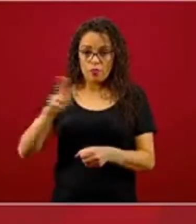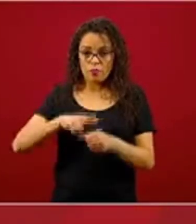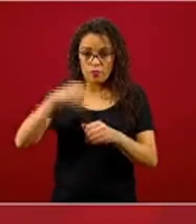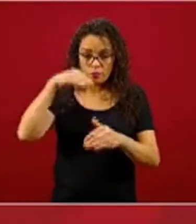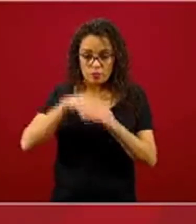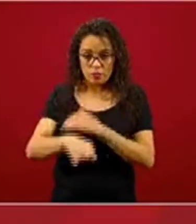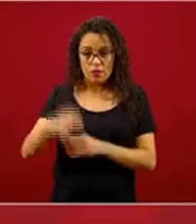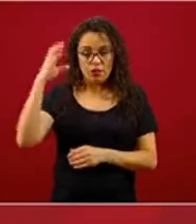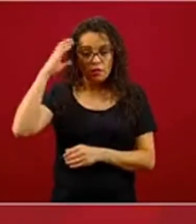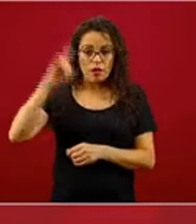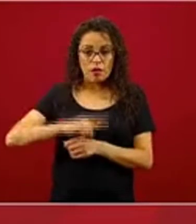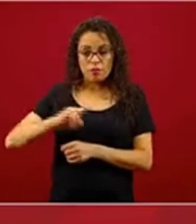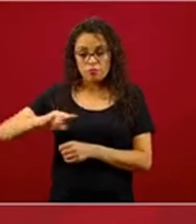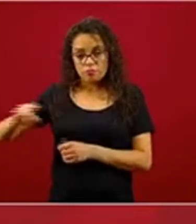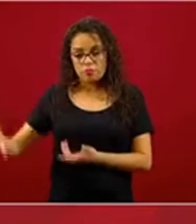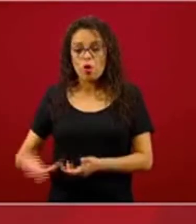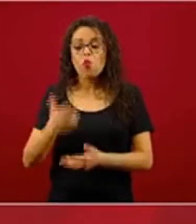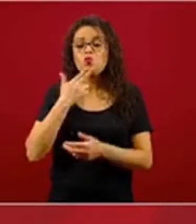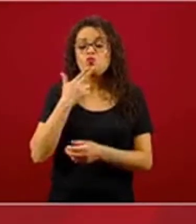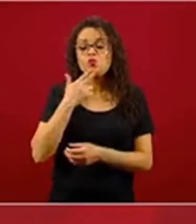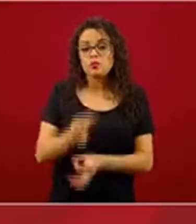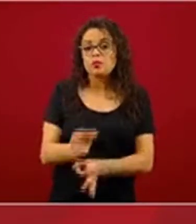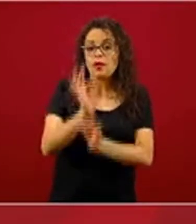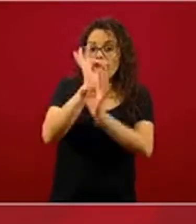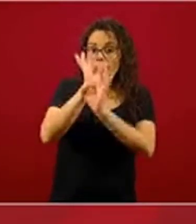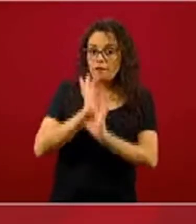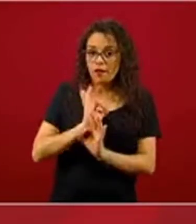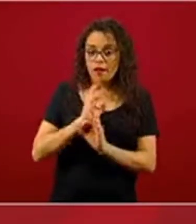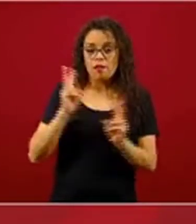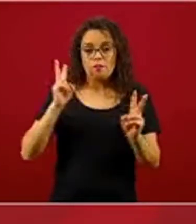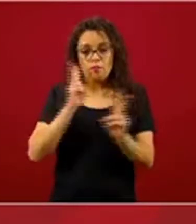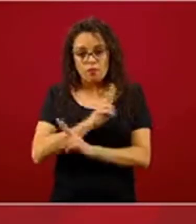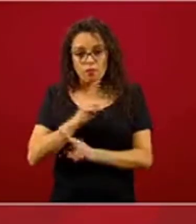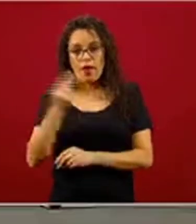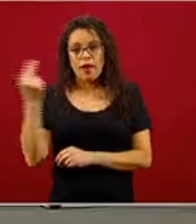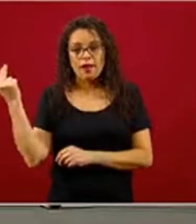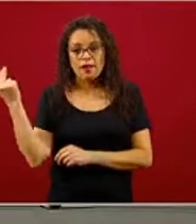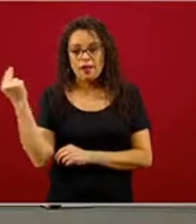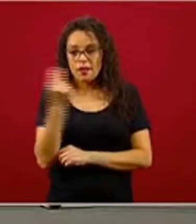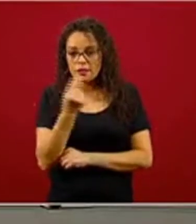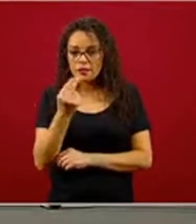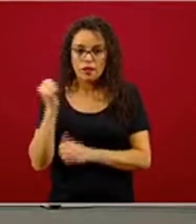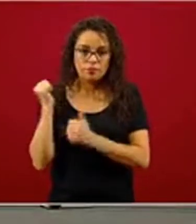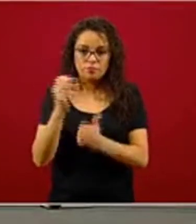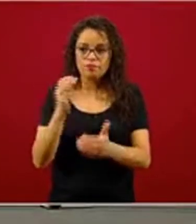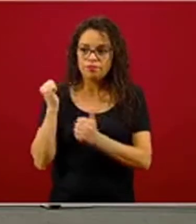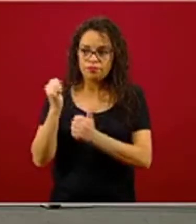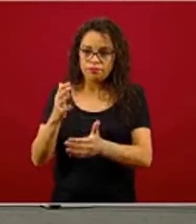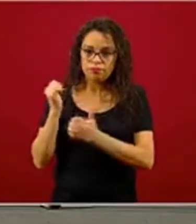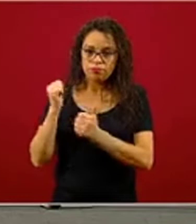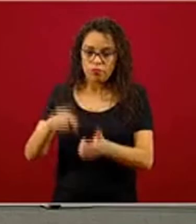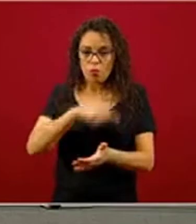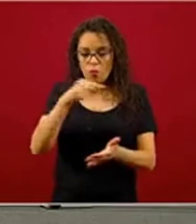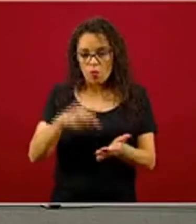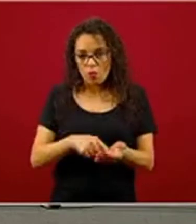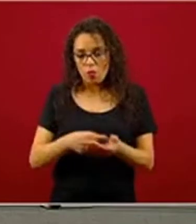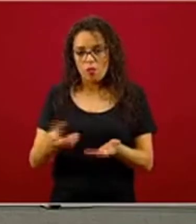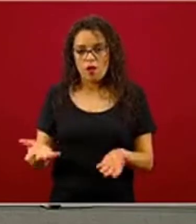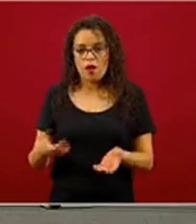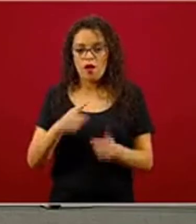los ventiladores, se garantiza que lleguen los ventiladores, etcétera. Es decir, se pasa lista de todos y cada uno de los elementos